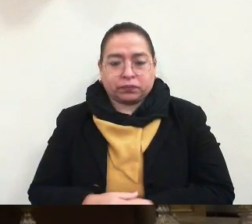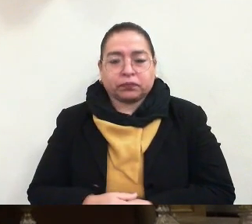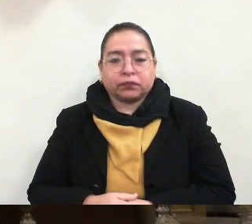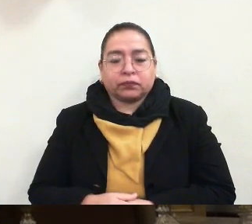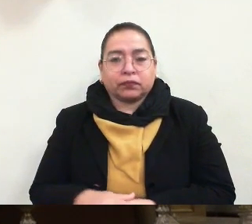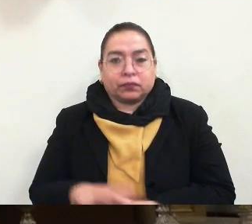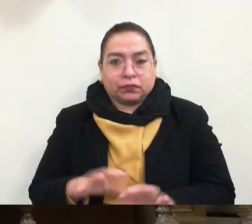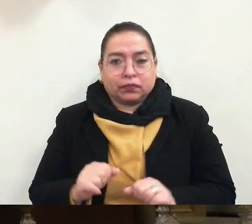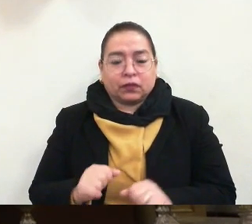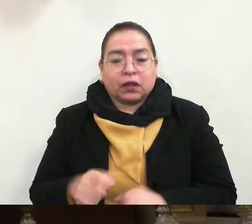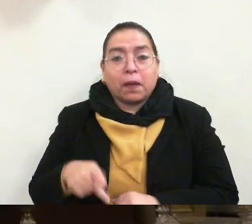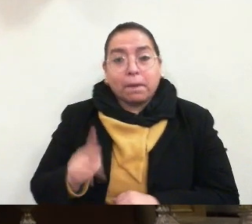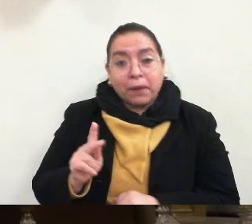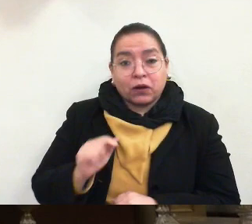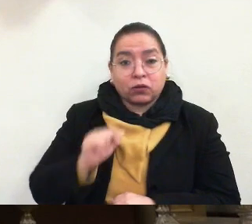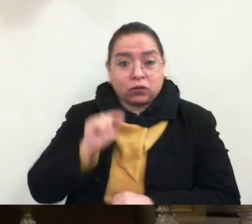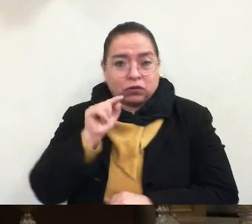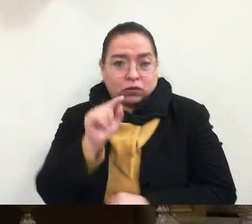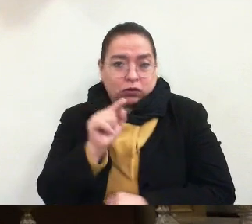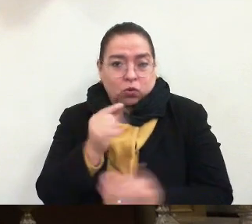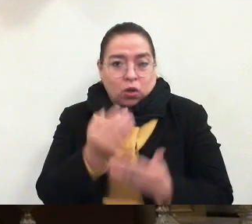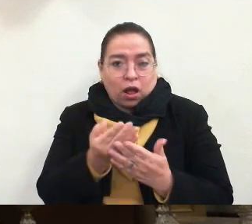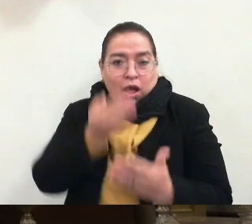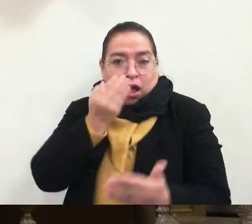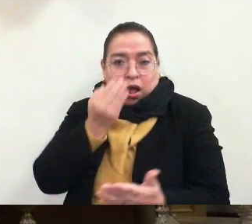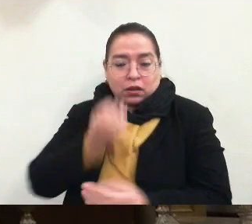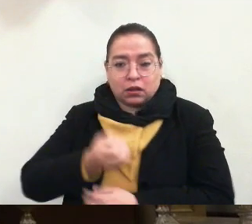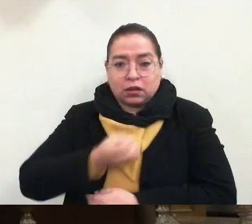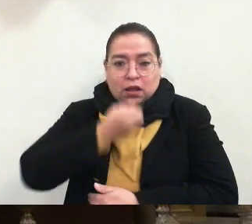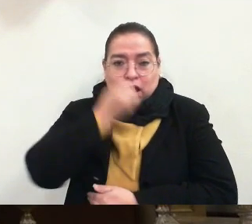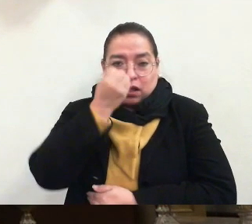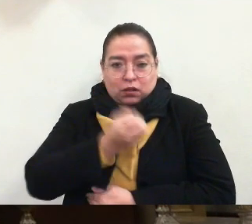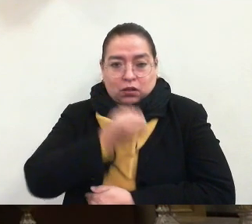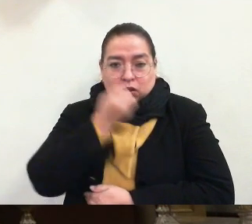la entiende de modo total.